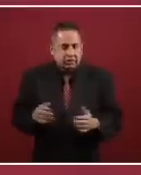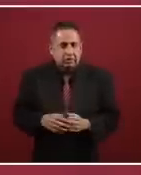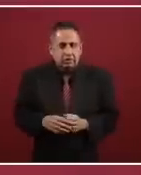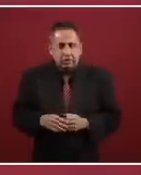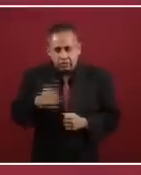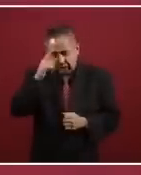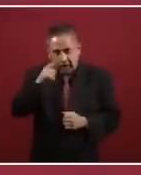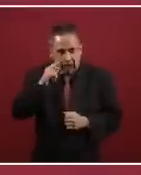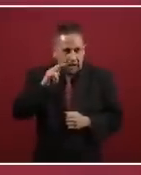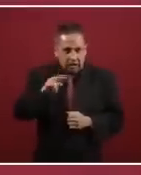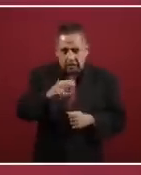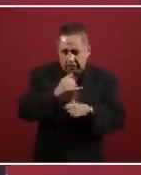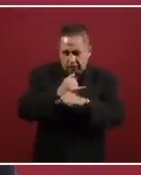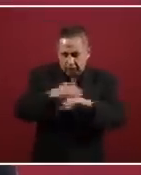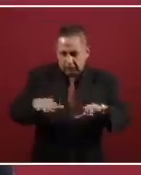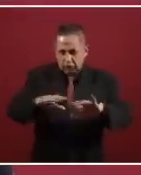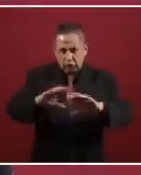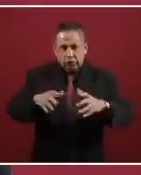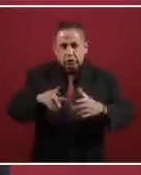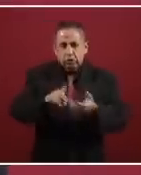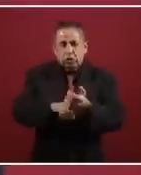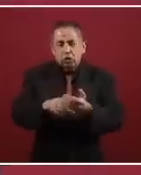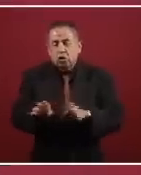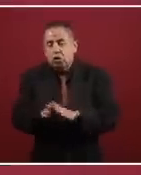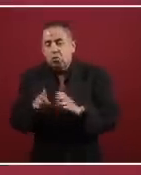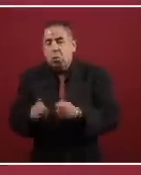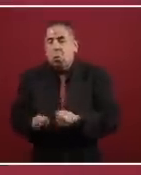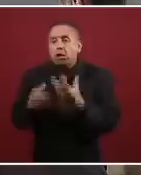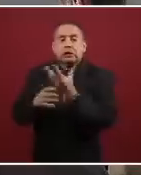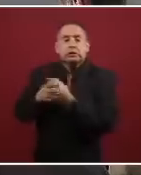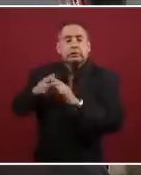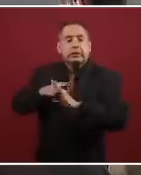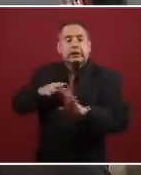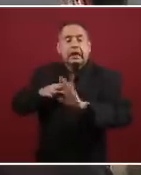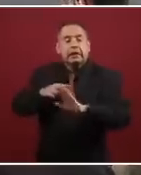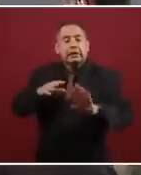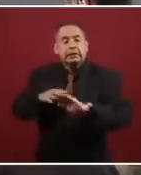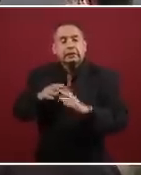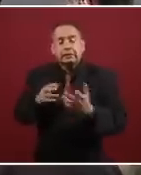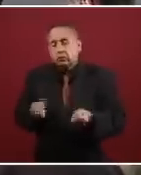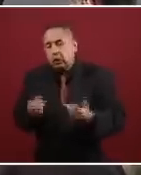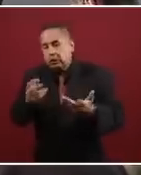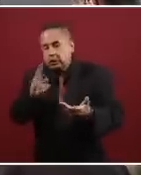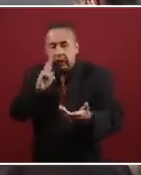para tener toda la información de cuántos migrantes están esperando